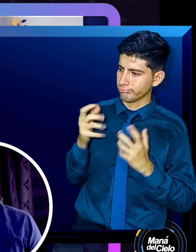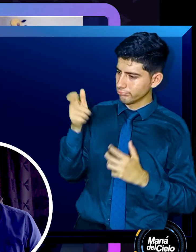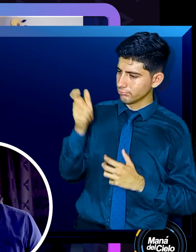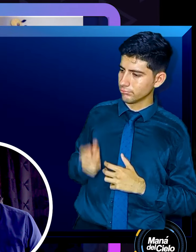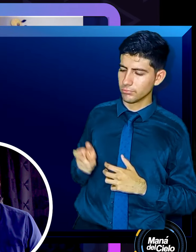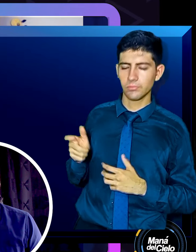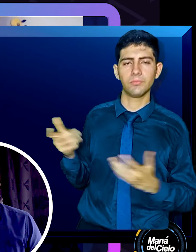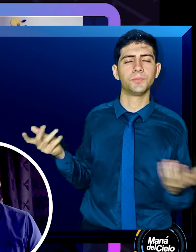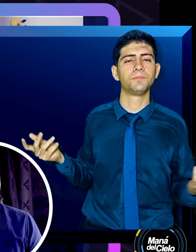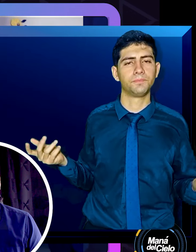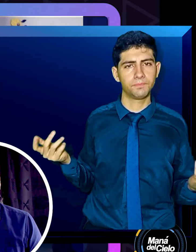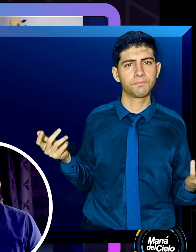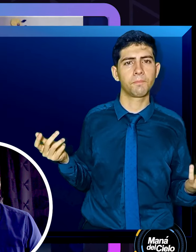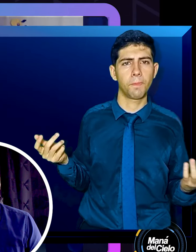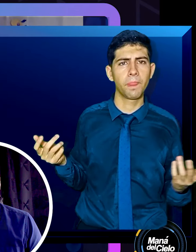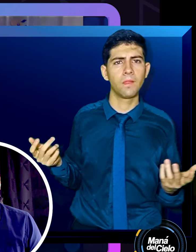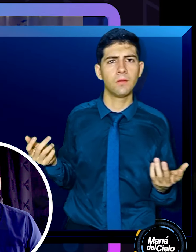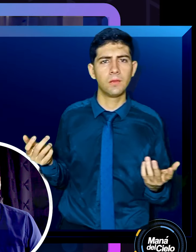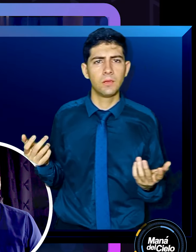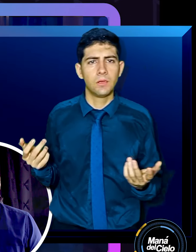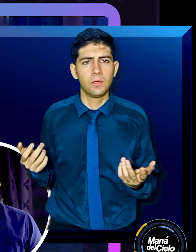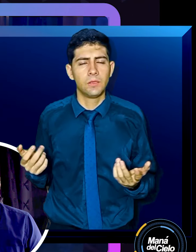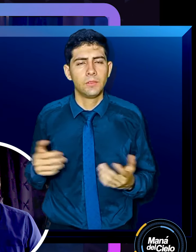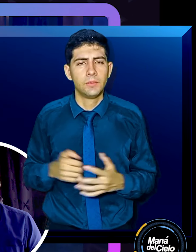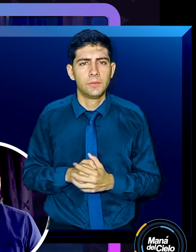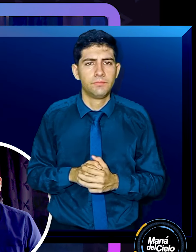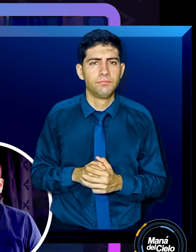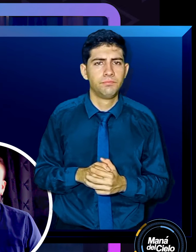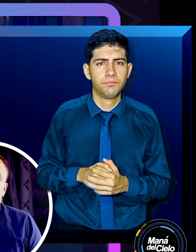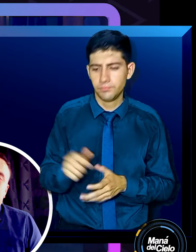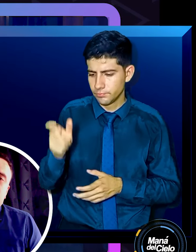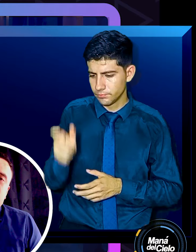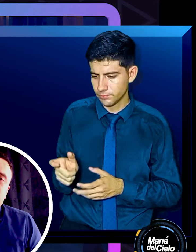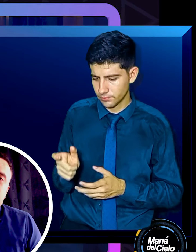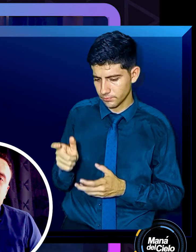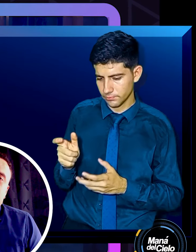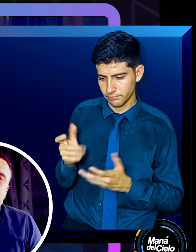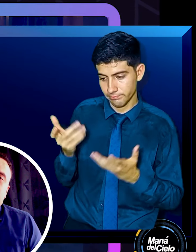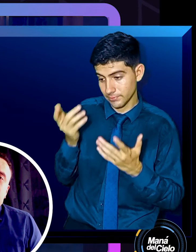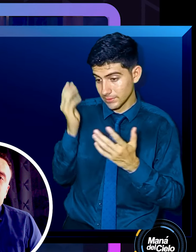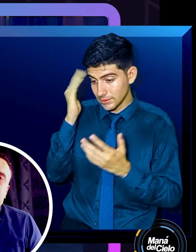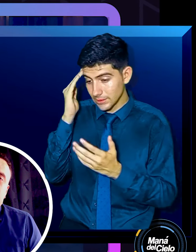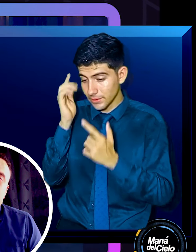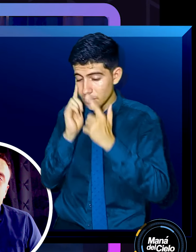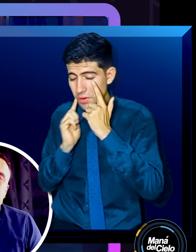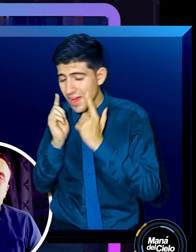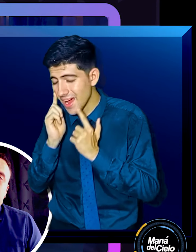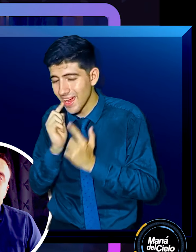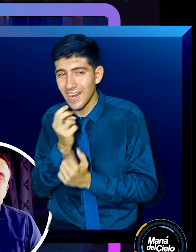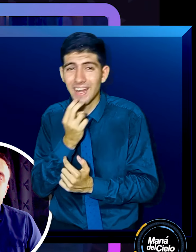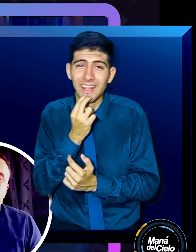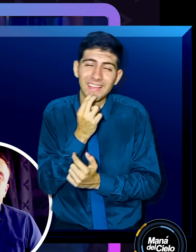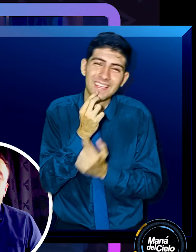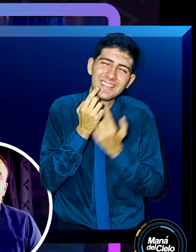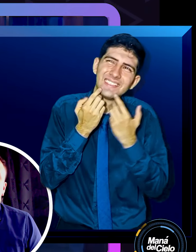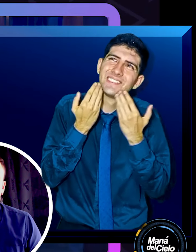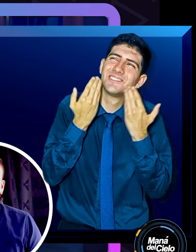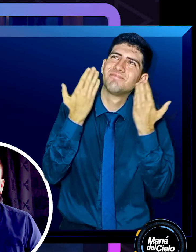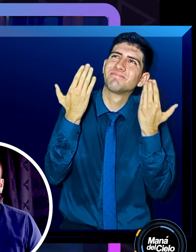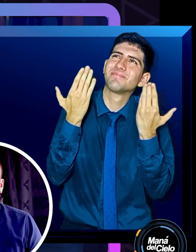humanos saben llorar, saben reír, saben